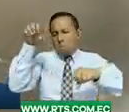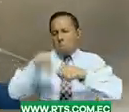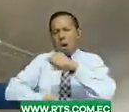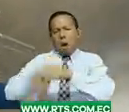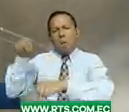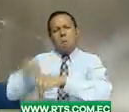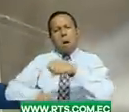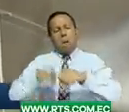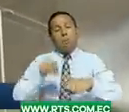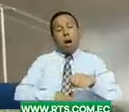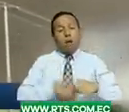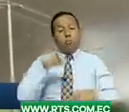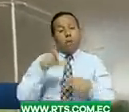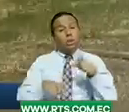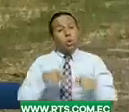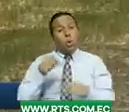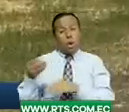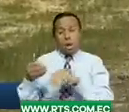Volvemos enseguida.